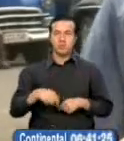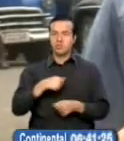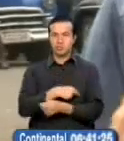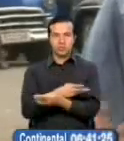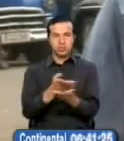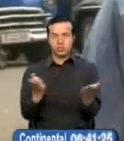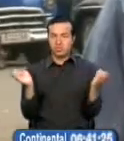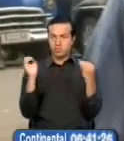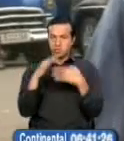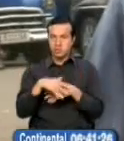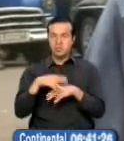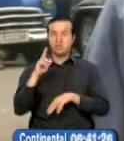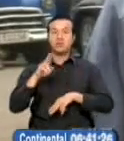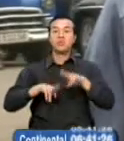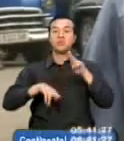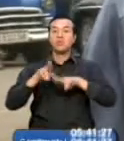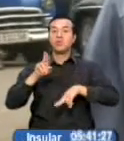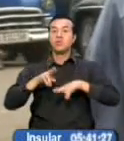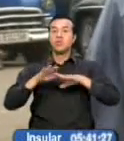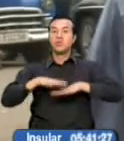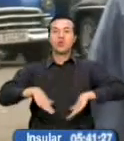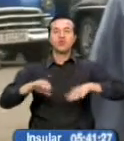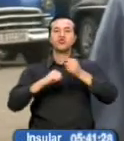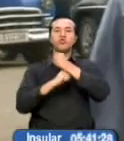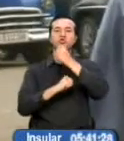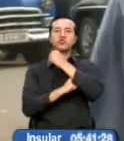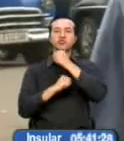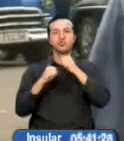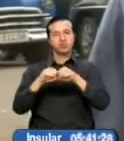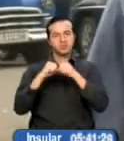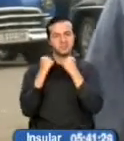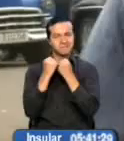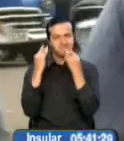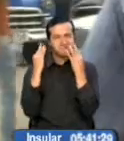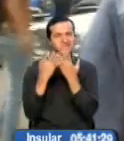todos. Se construyó una fuerte base social.